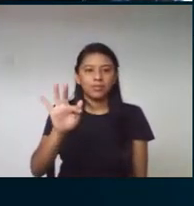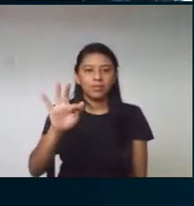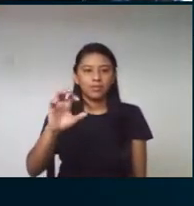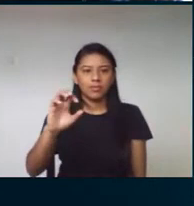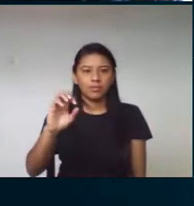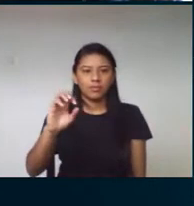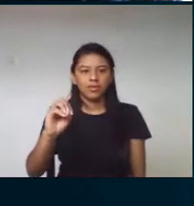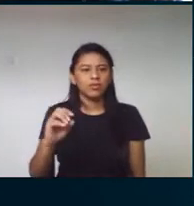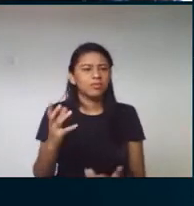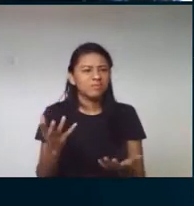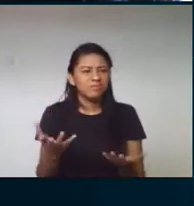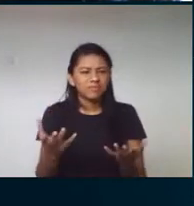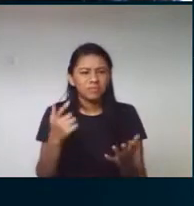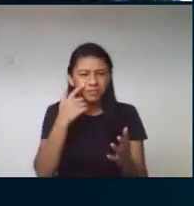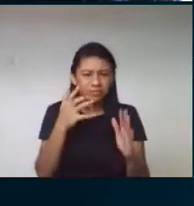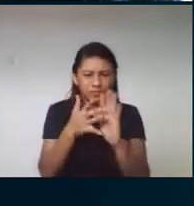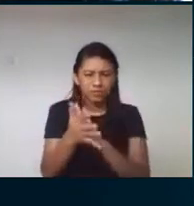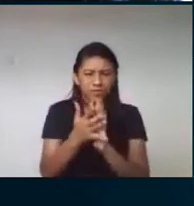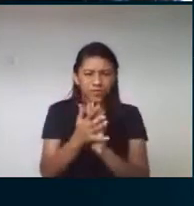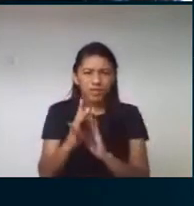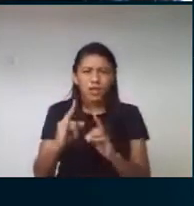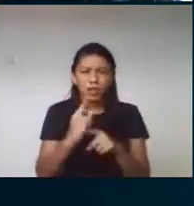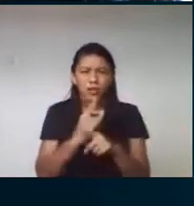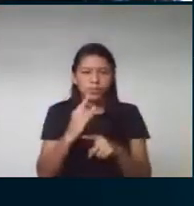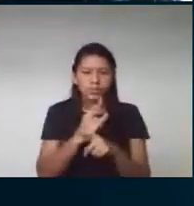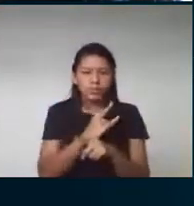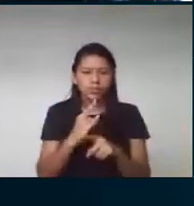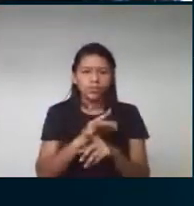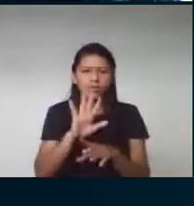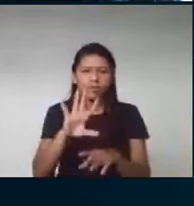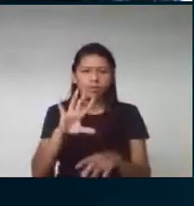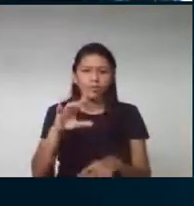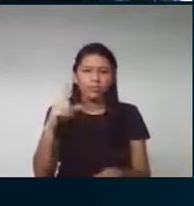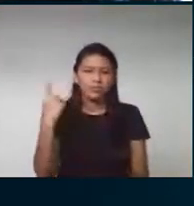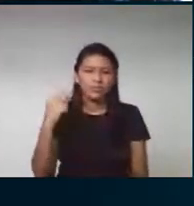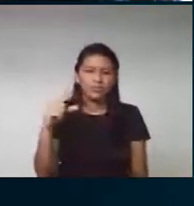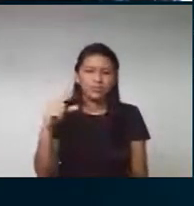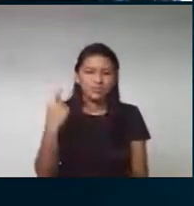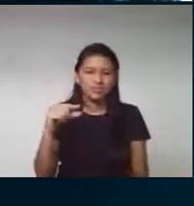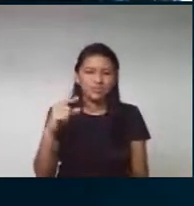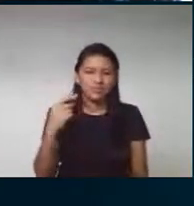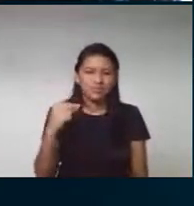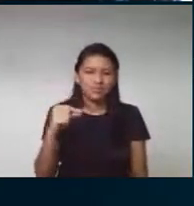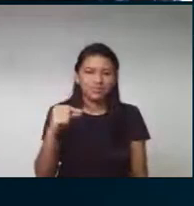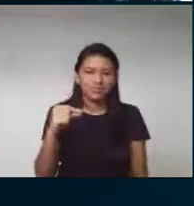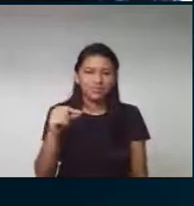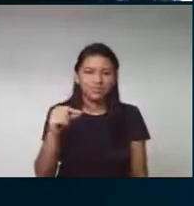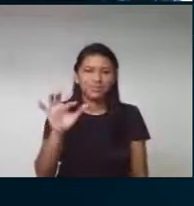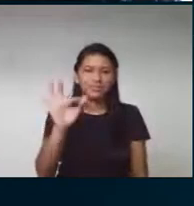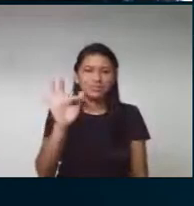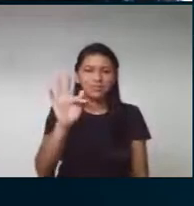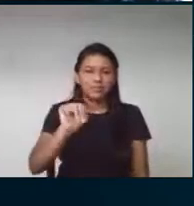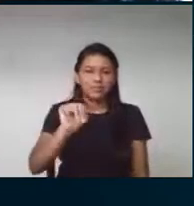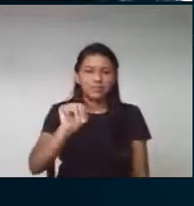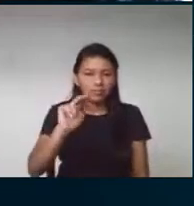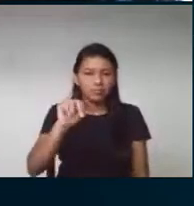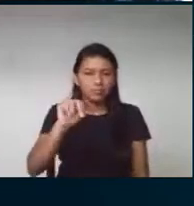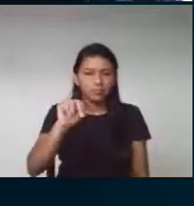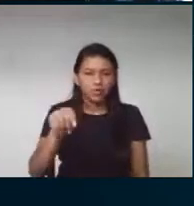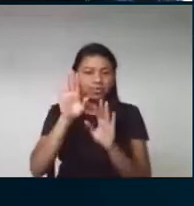Twin y la aplicación de esta tecnología para el diseño y la operación de plantas de tratamiento de agua potable.